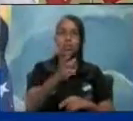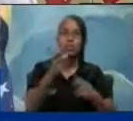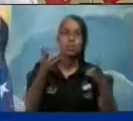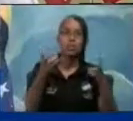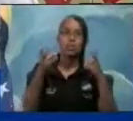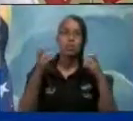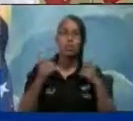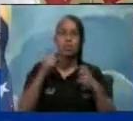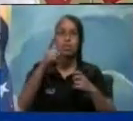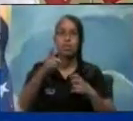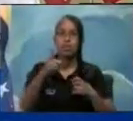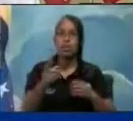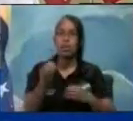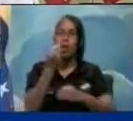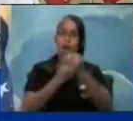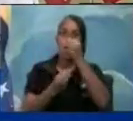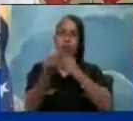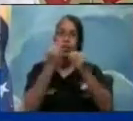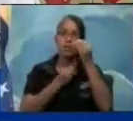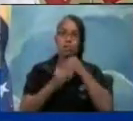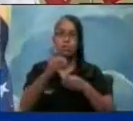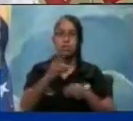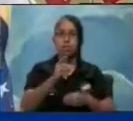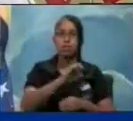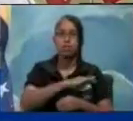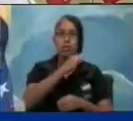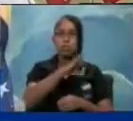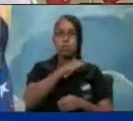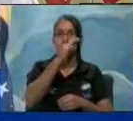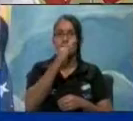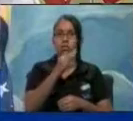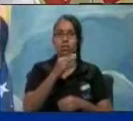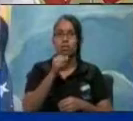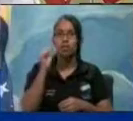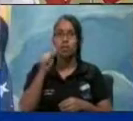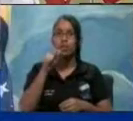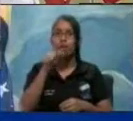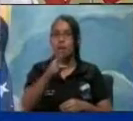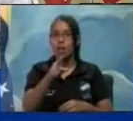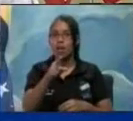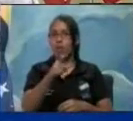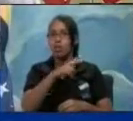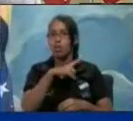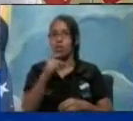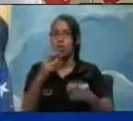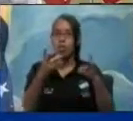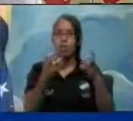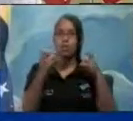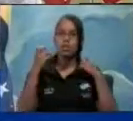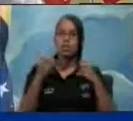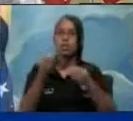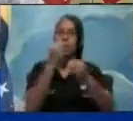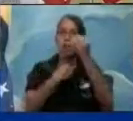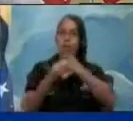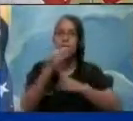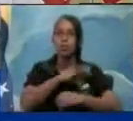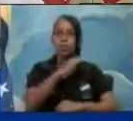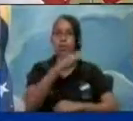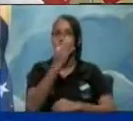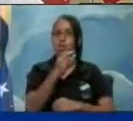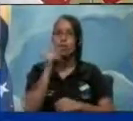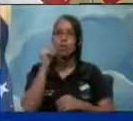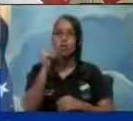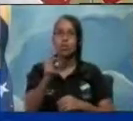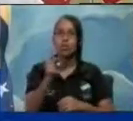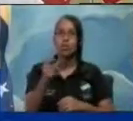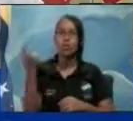reciba alimento espiritual. Si ellos no reciben alimento espiritual,